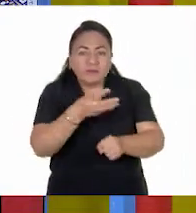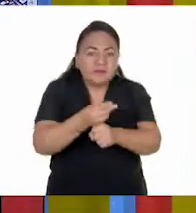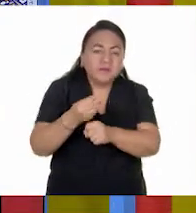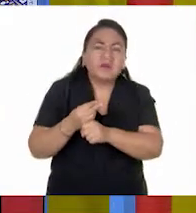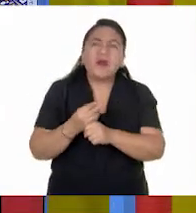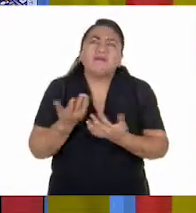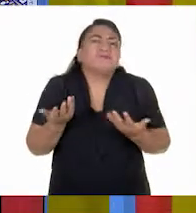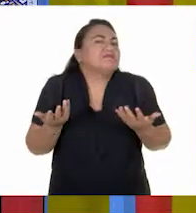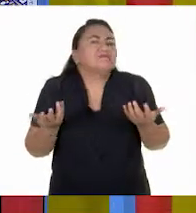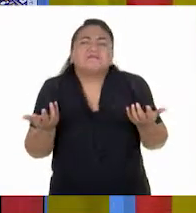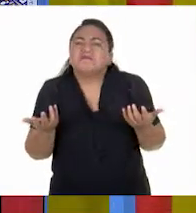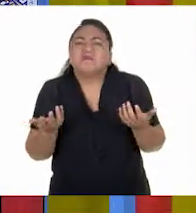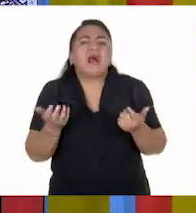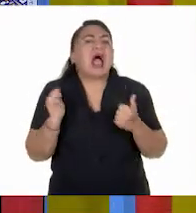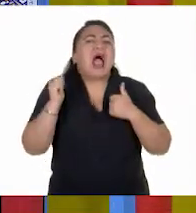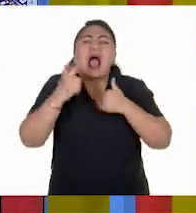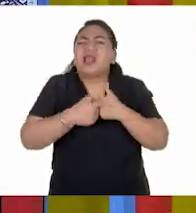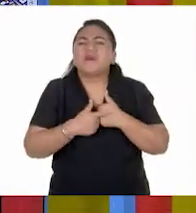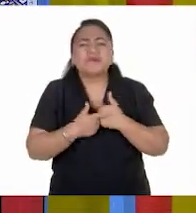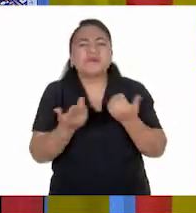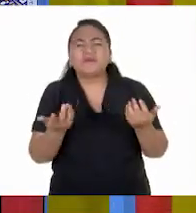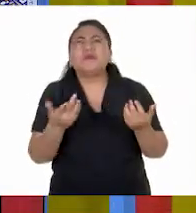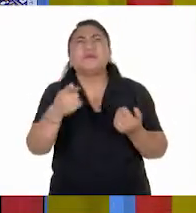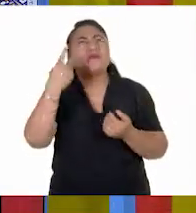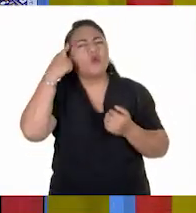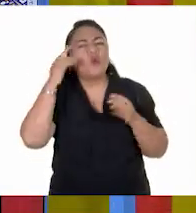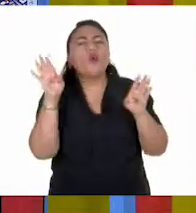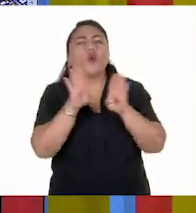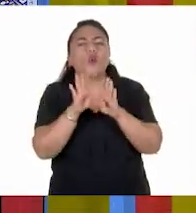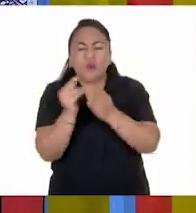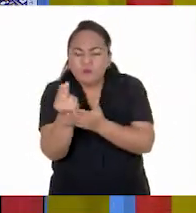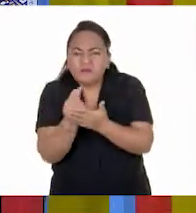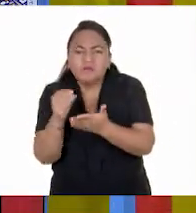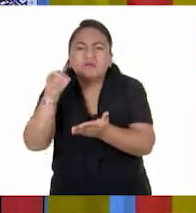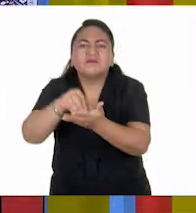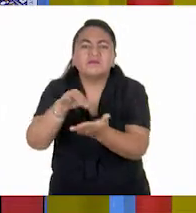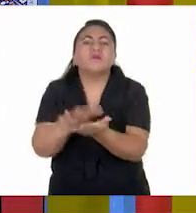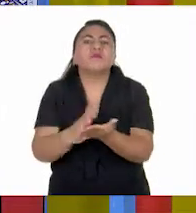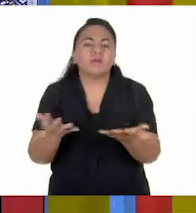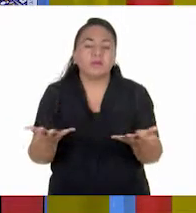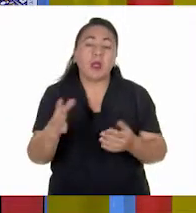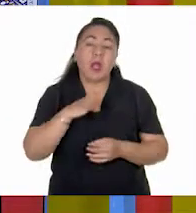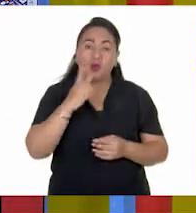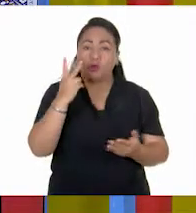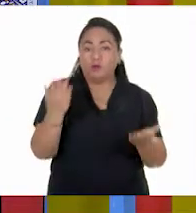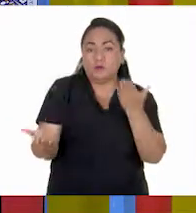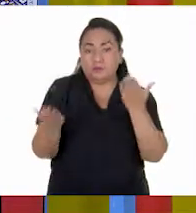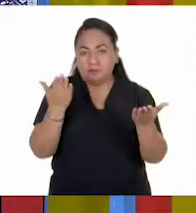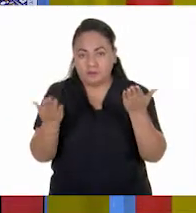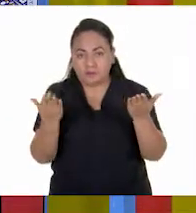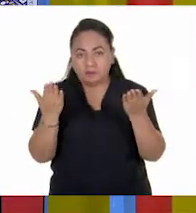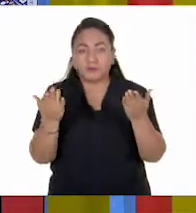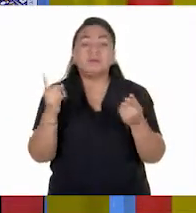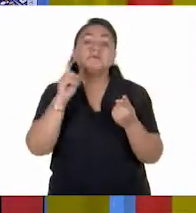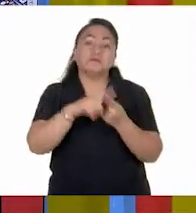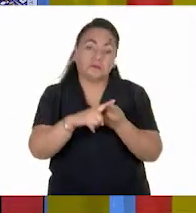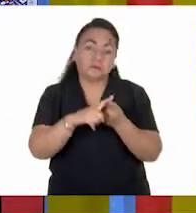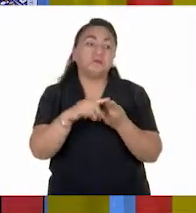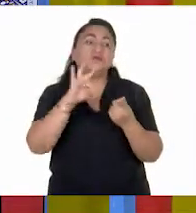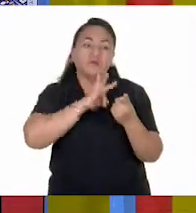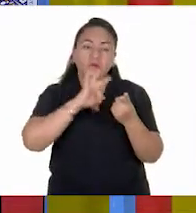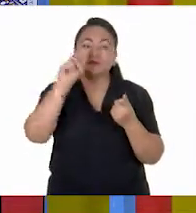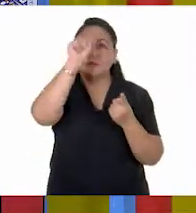cualquier aparato, ¿cómo lo representaría? Tenemos dos opciones. Podemos